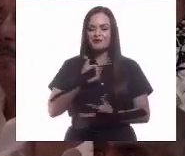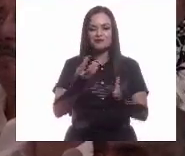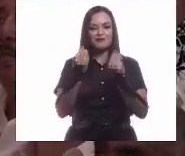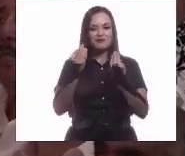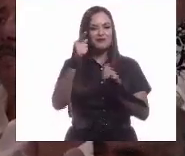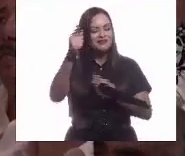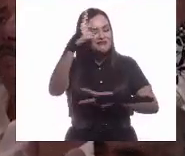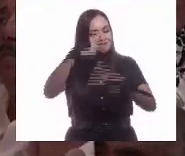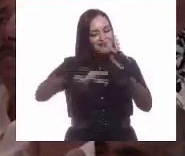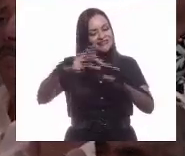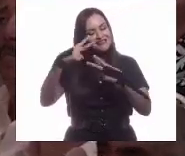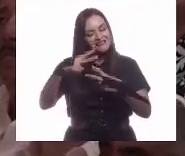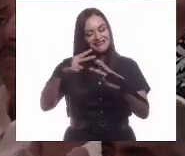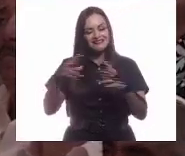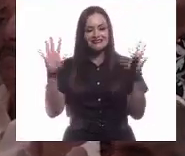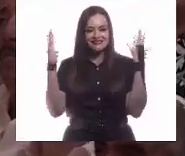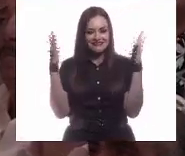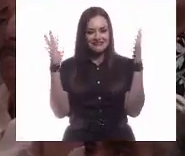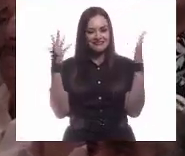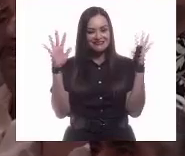también el día de hoy a acompañarnos.